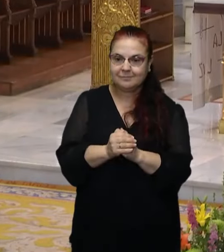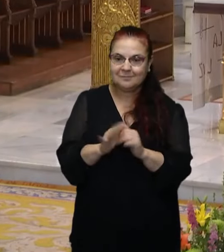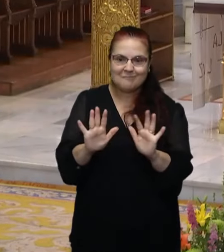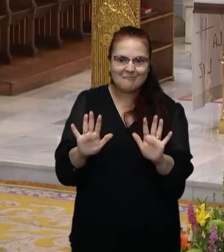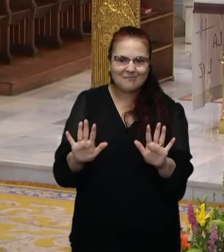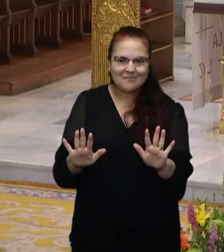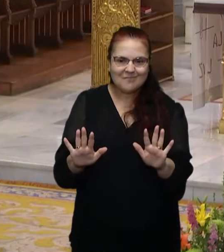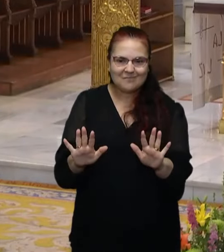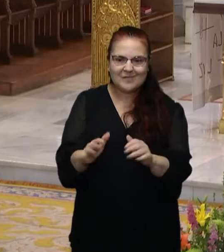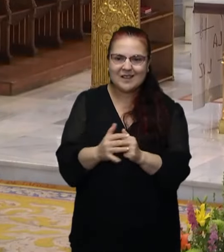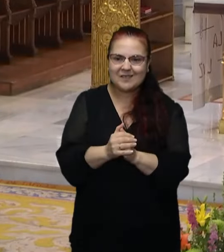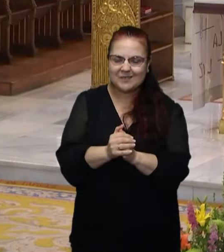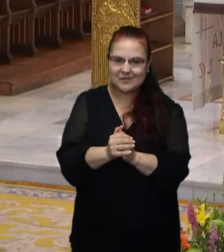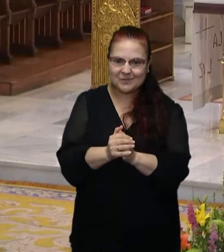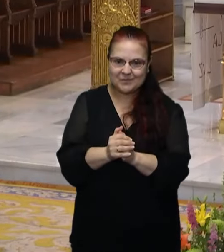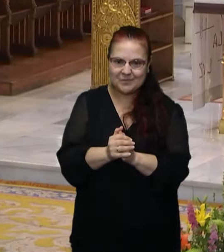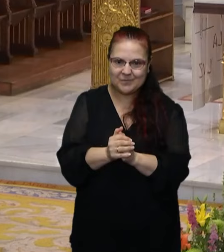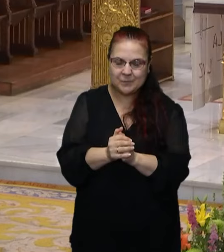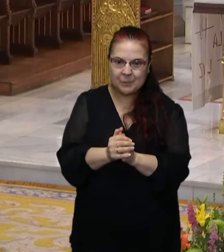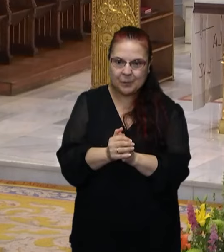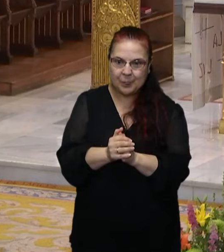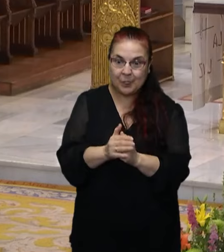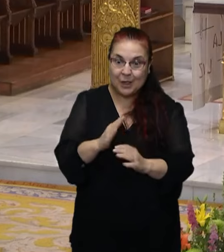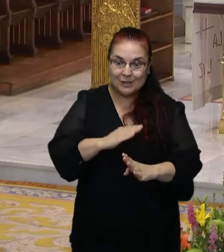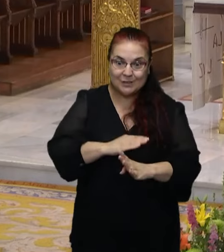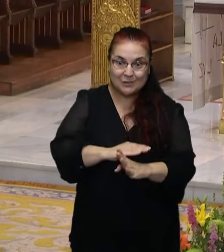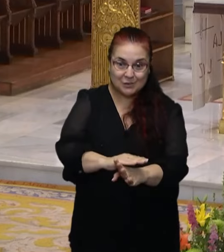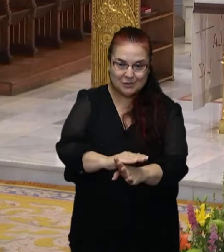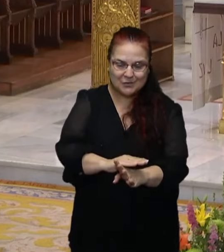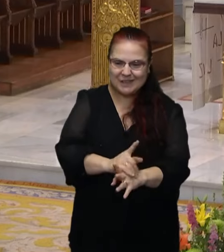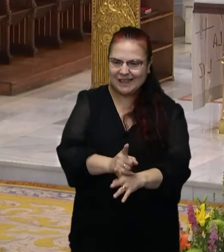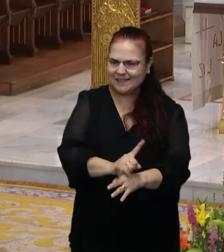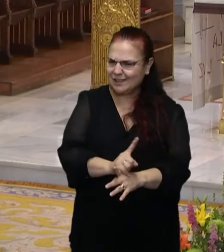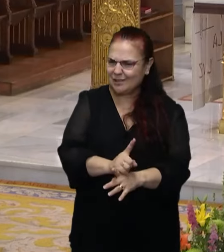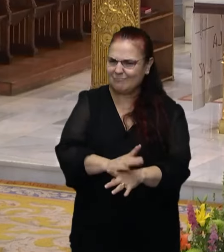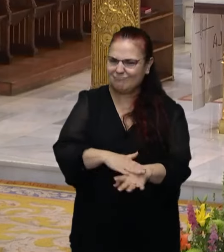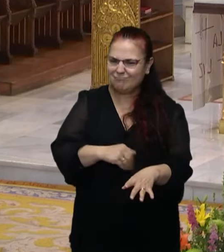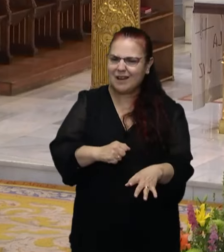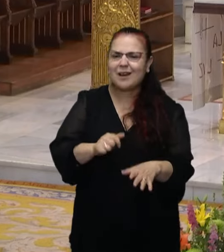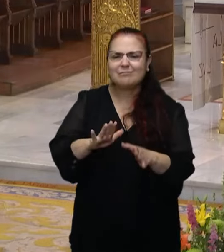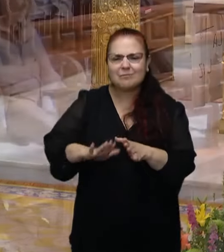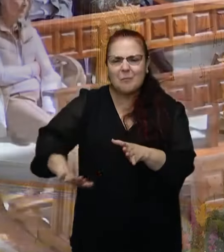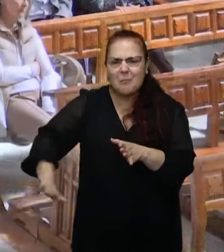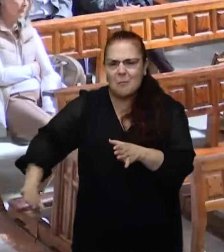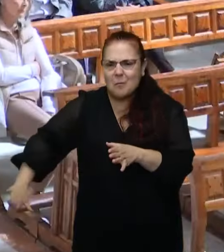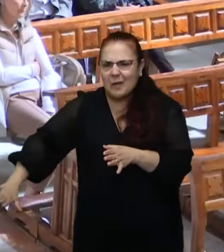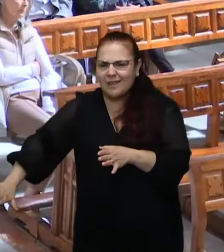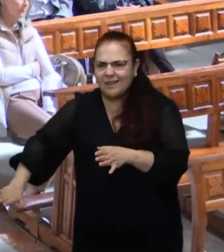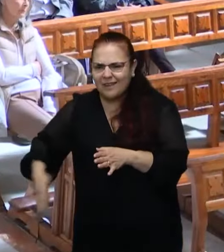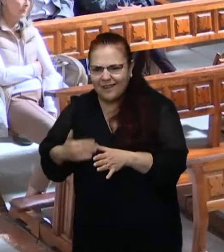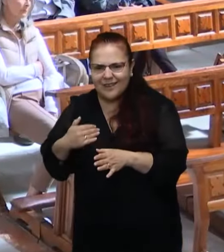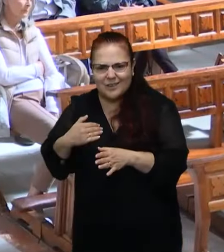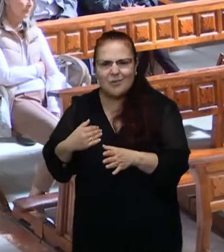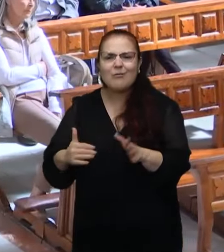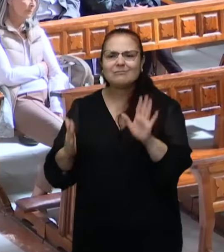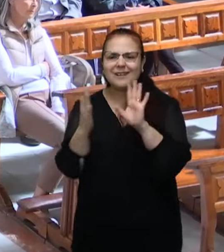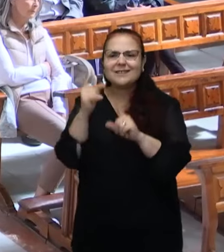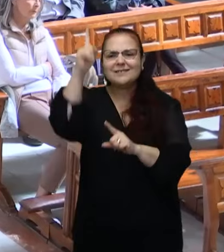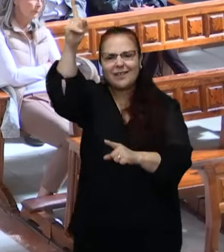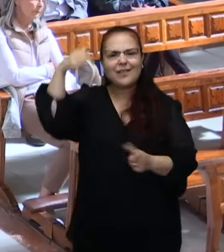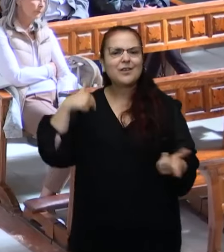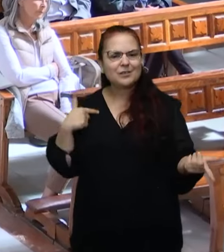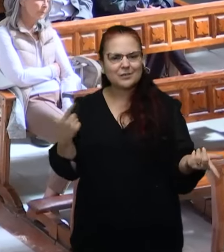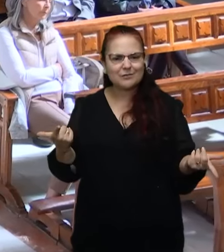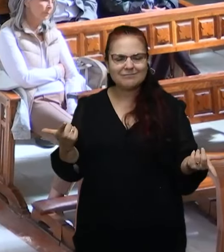embargo, eso no basta para ser pequeño delante de Dios. Eso no basta para ser